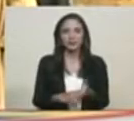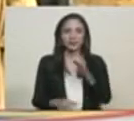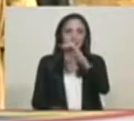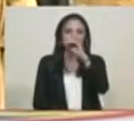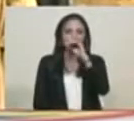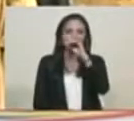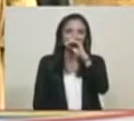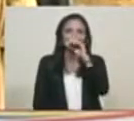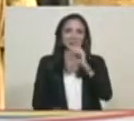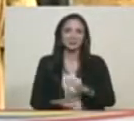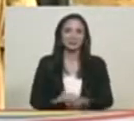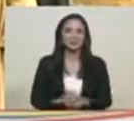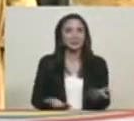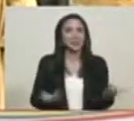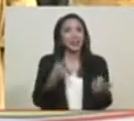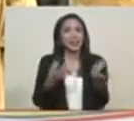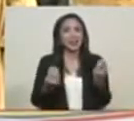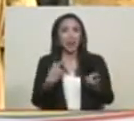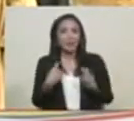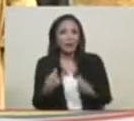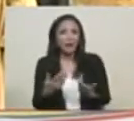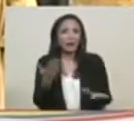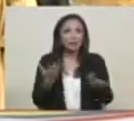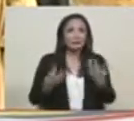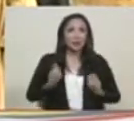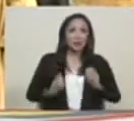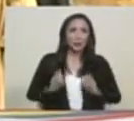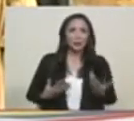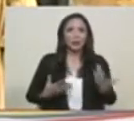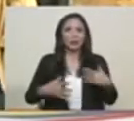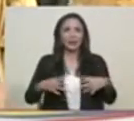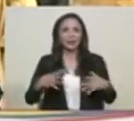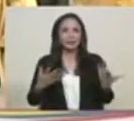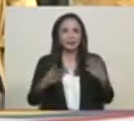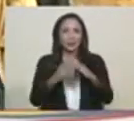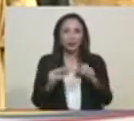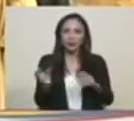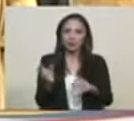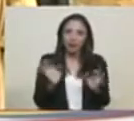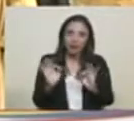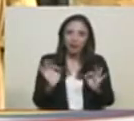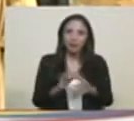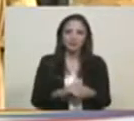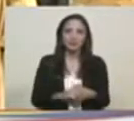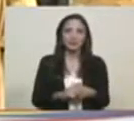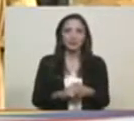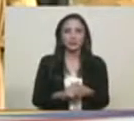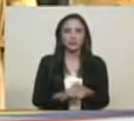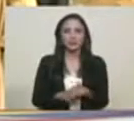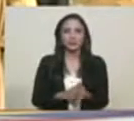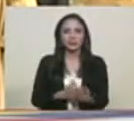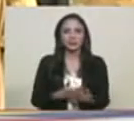cuánto va a costar y cuánto voy a pagar y no espero que eso papá